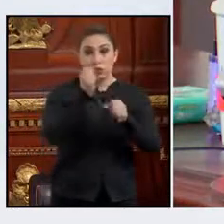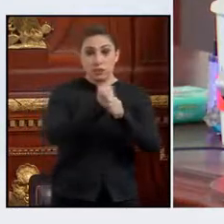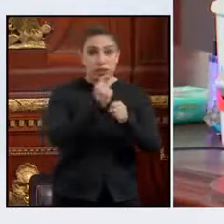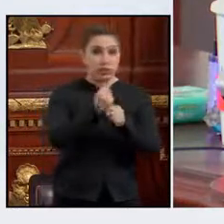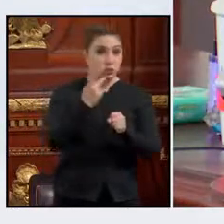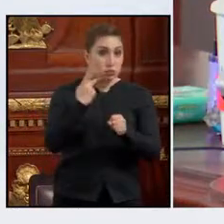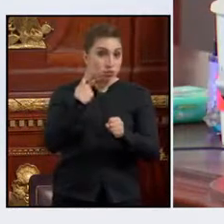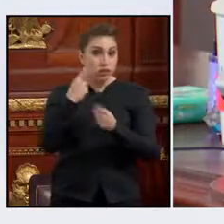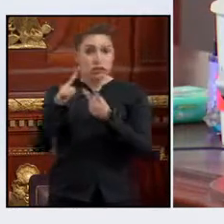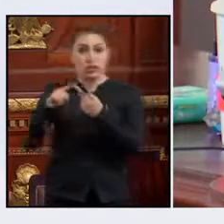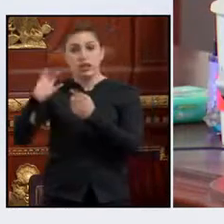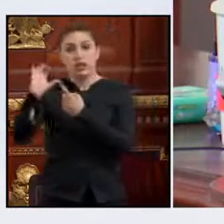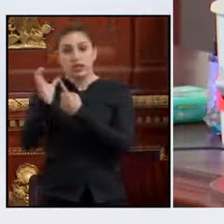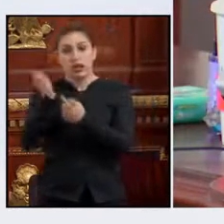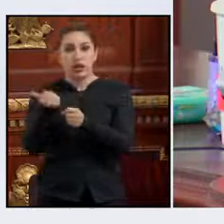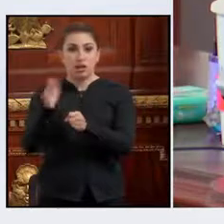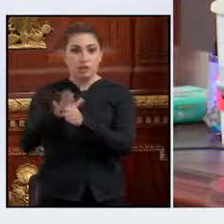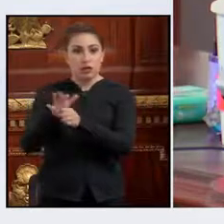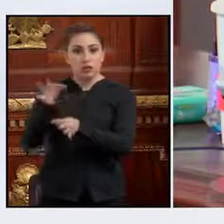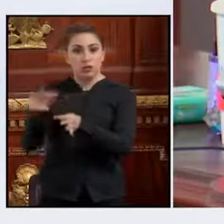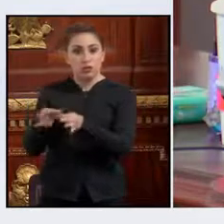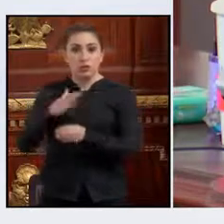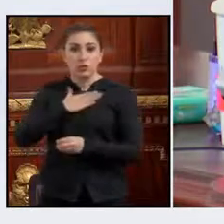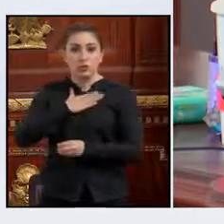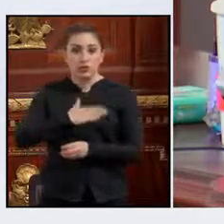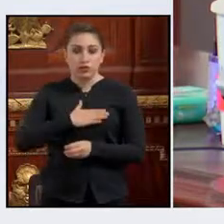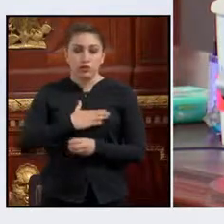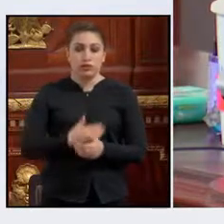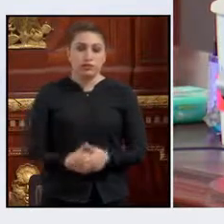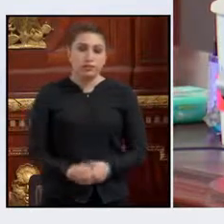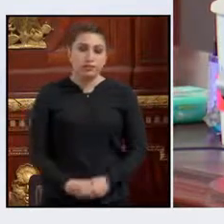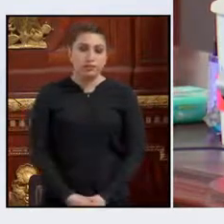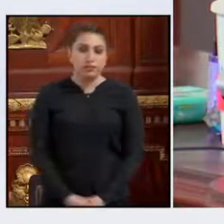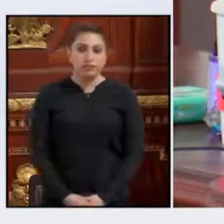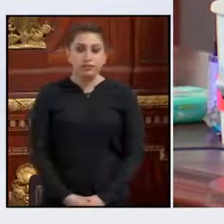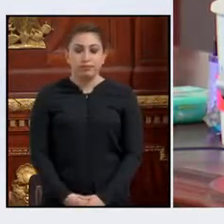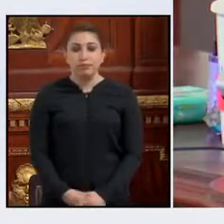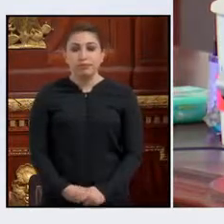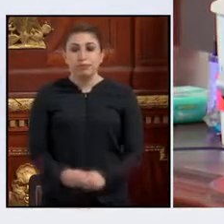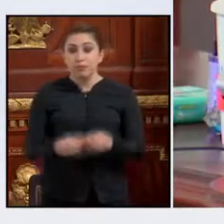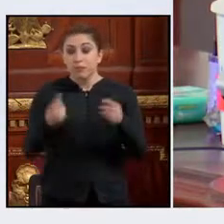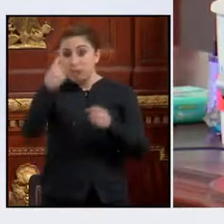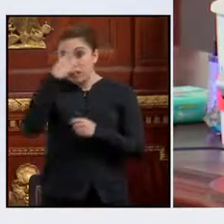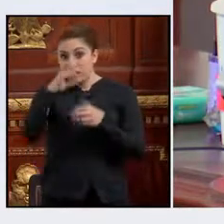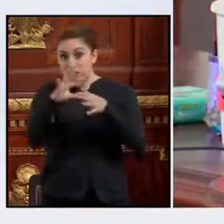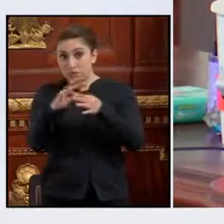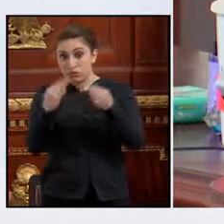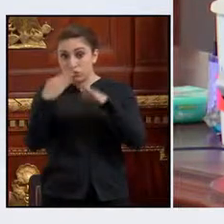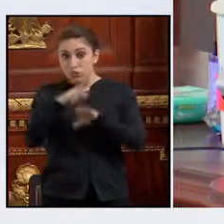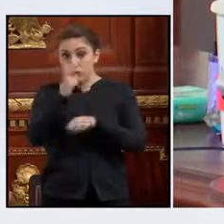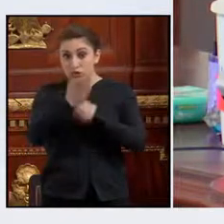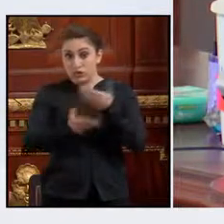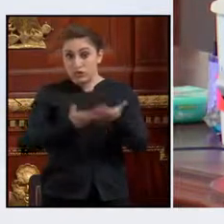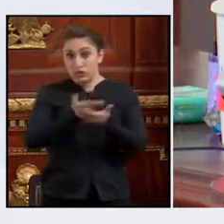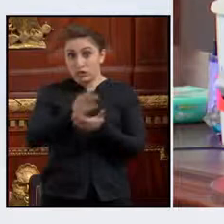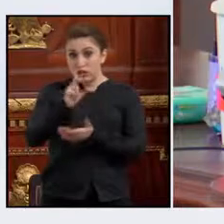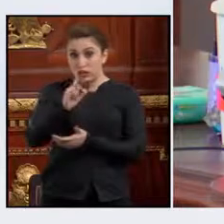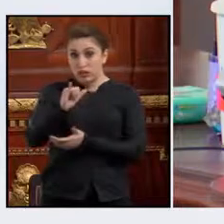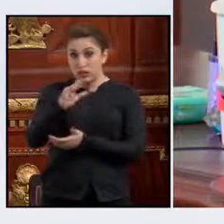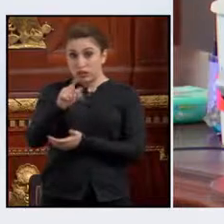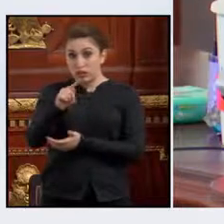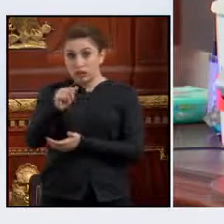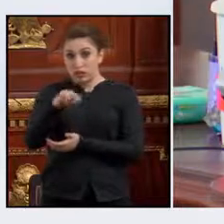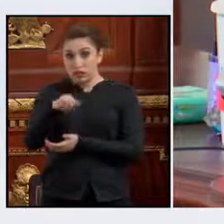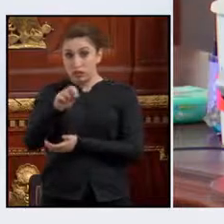de Administración y Procuración de Justicia. Para fundamentar el dictamen y de conformidad con lo dispuesto por